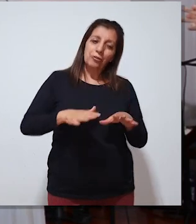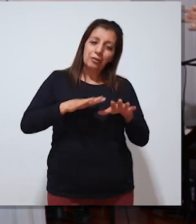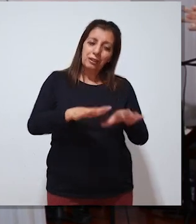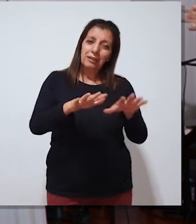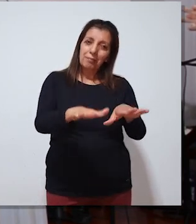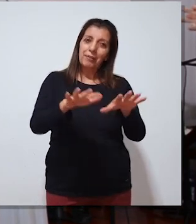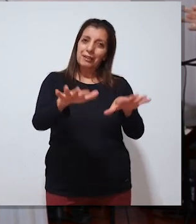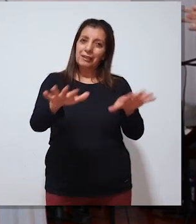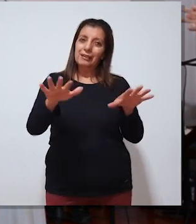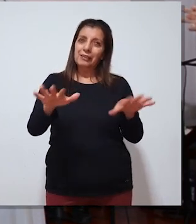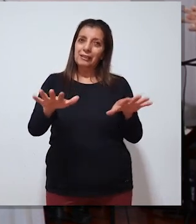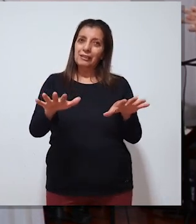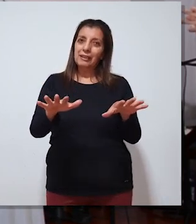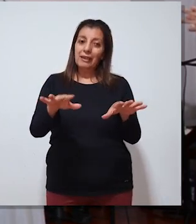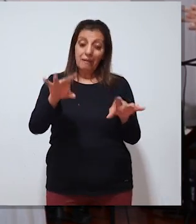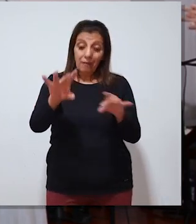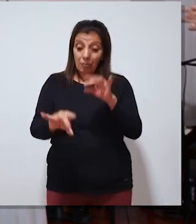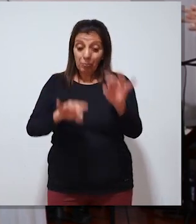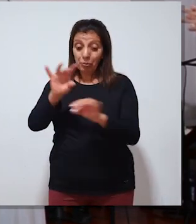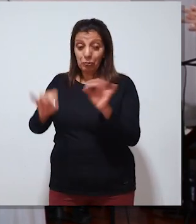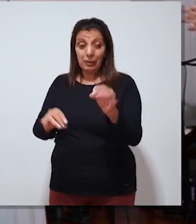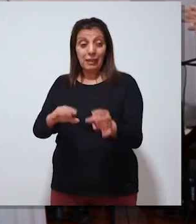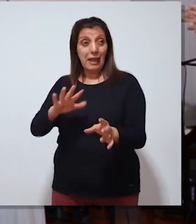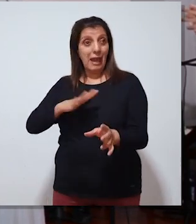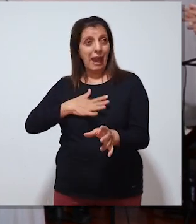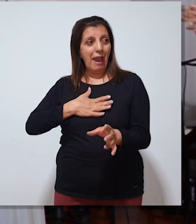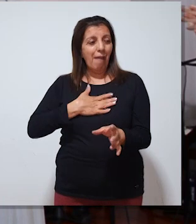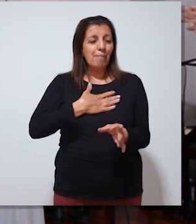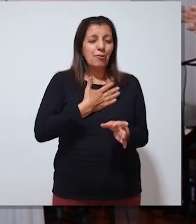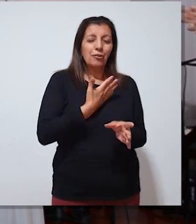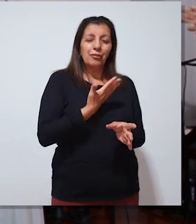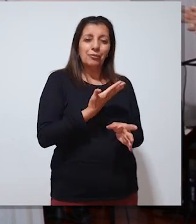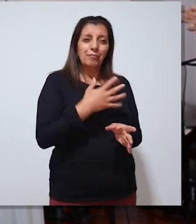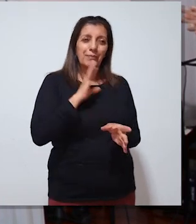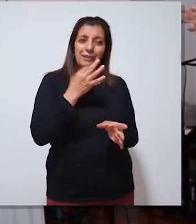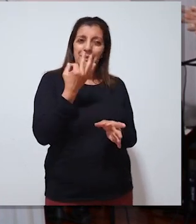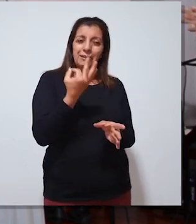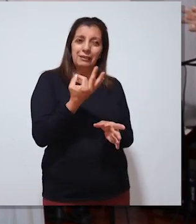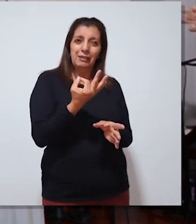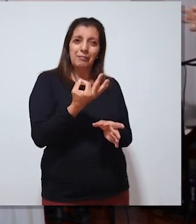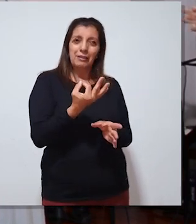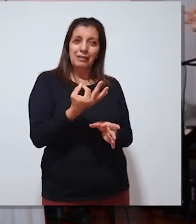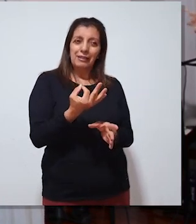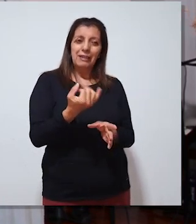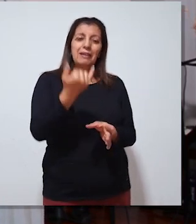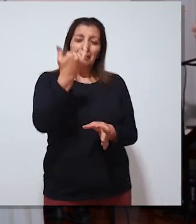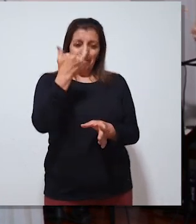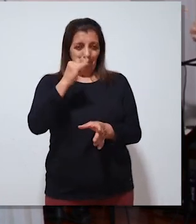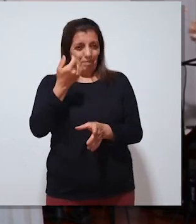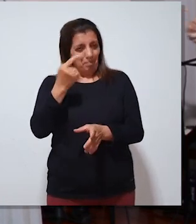buscador de eternidad, hay un signo de esperanza en